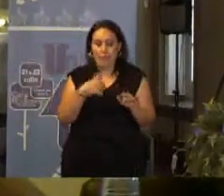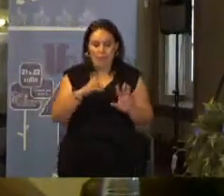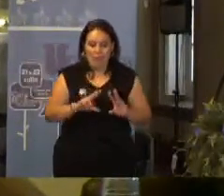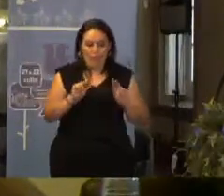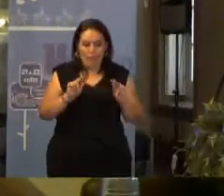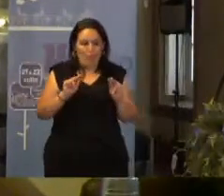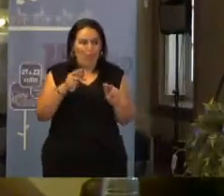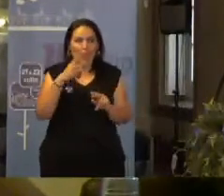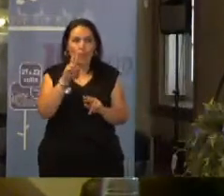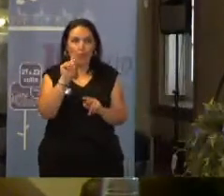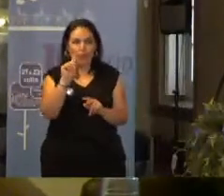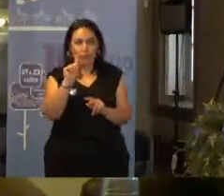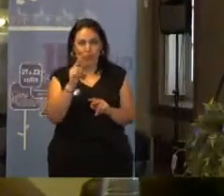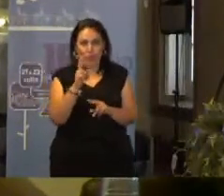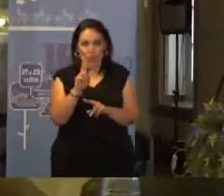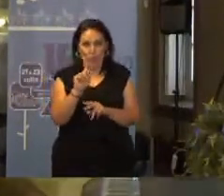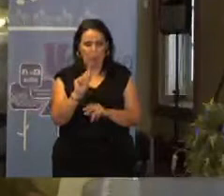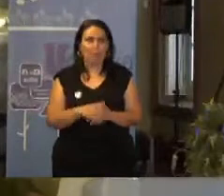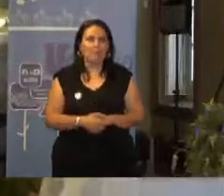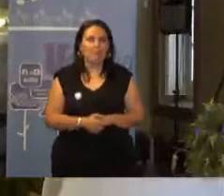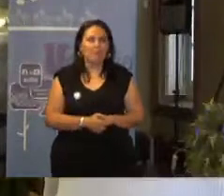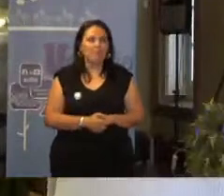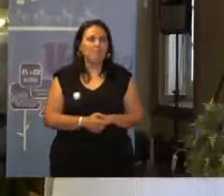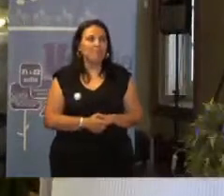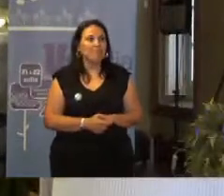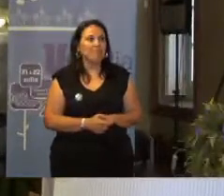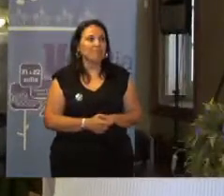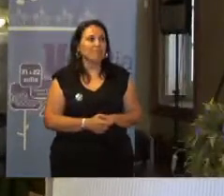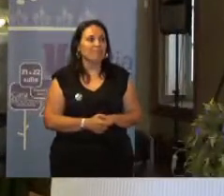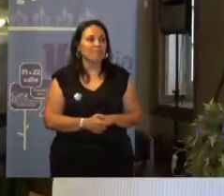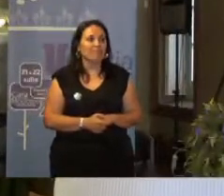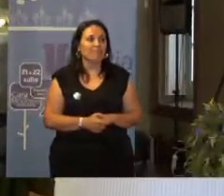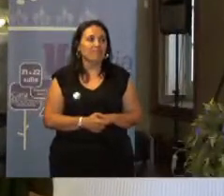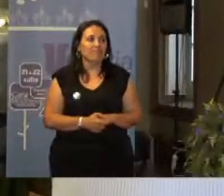Acabo en 2 minutiños, pode? Vale, entón...